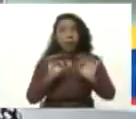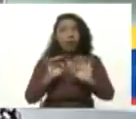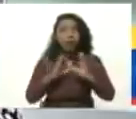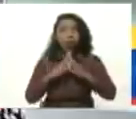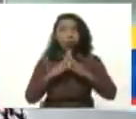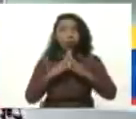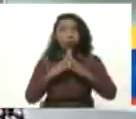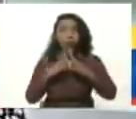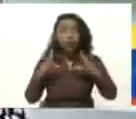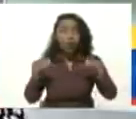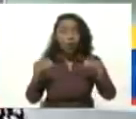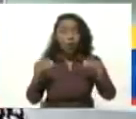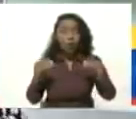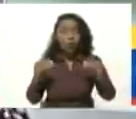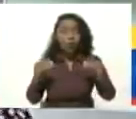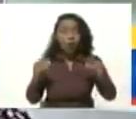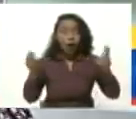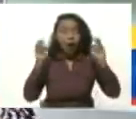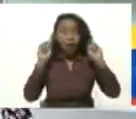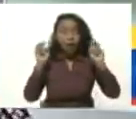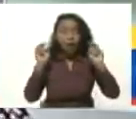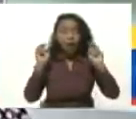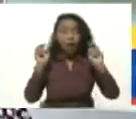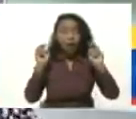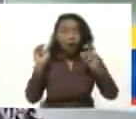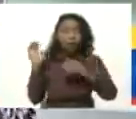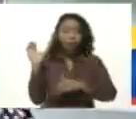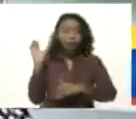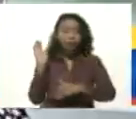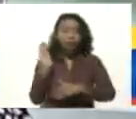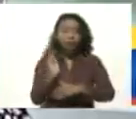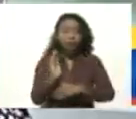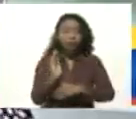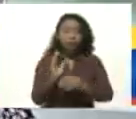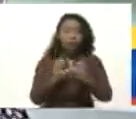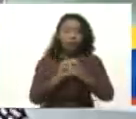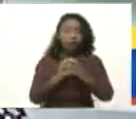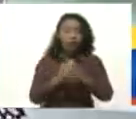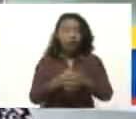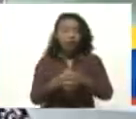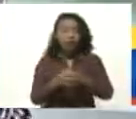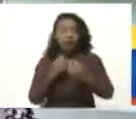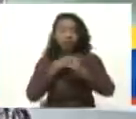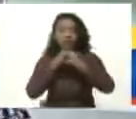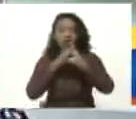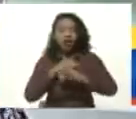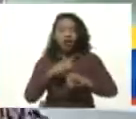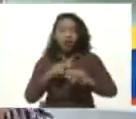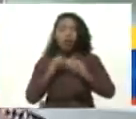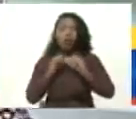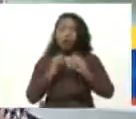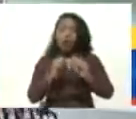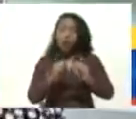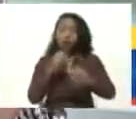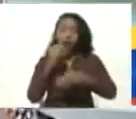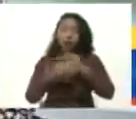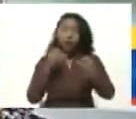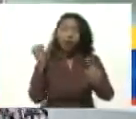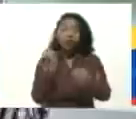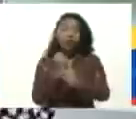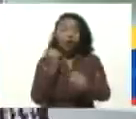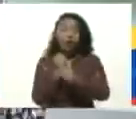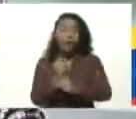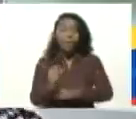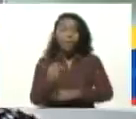todo lo relacionado con el regreso a clase feliz, y seguiremos pues trabajando el